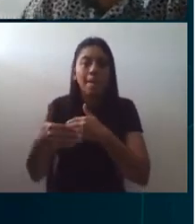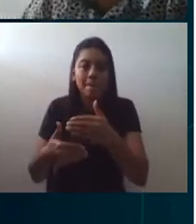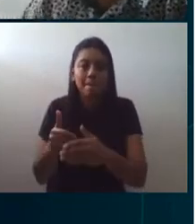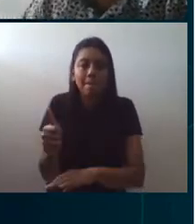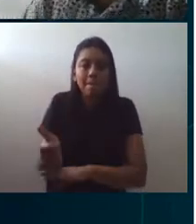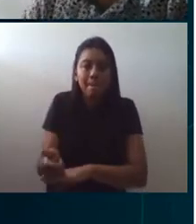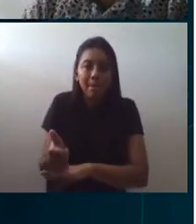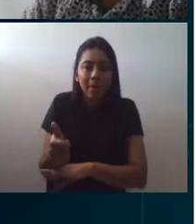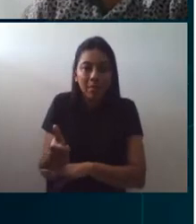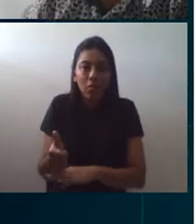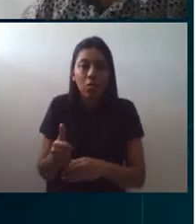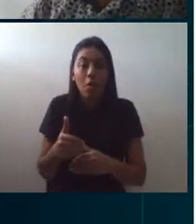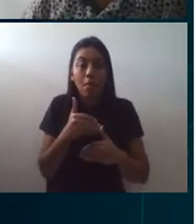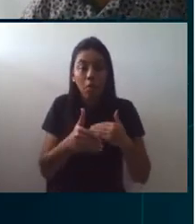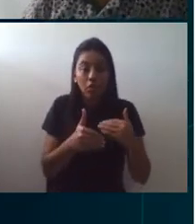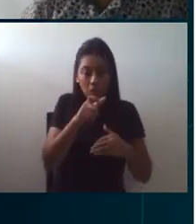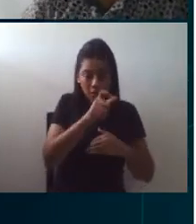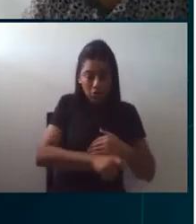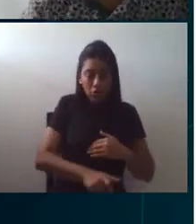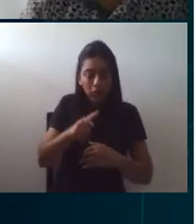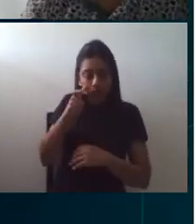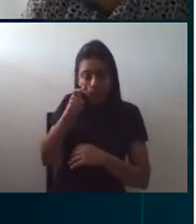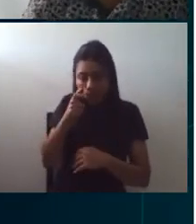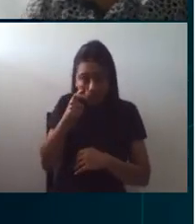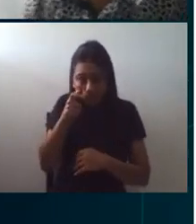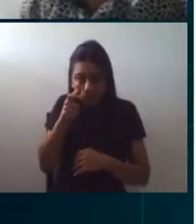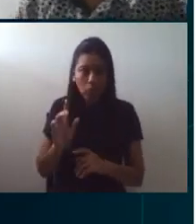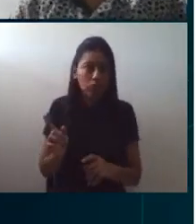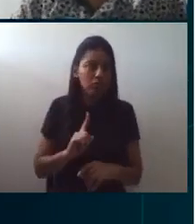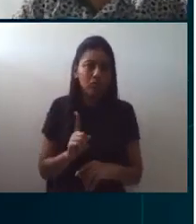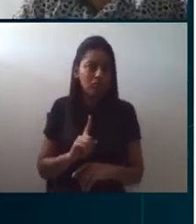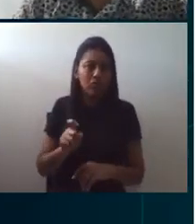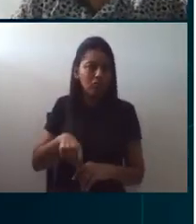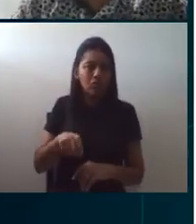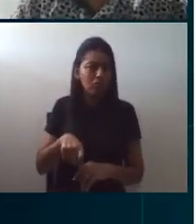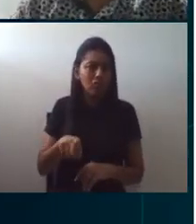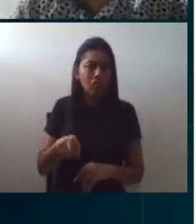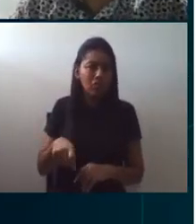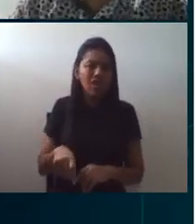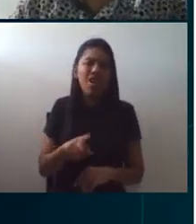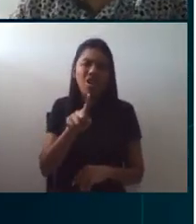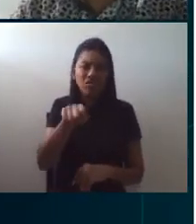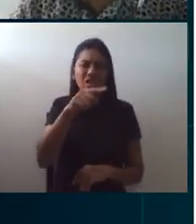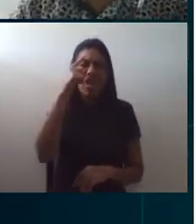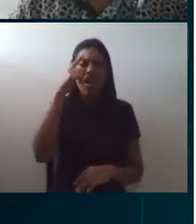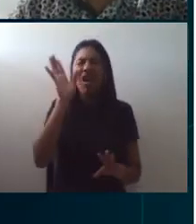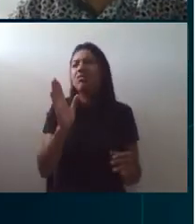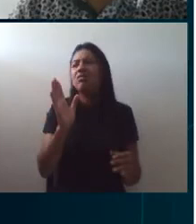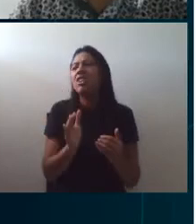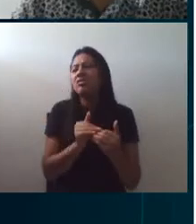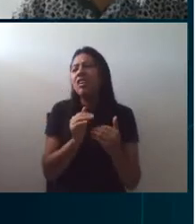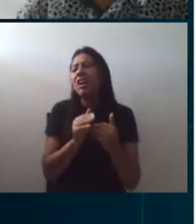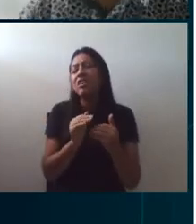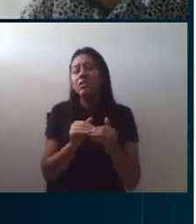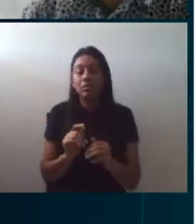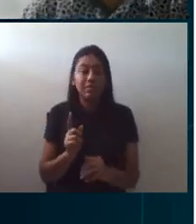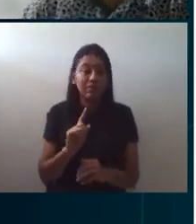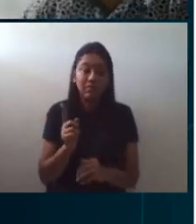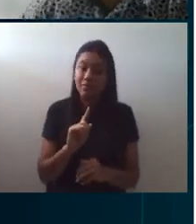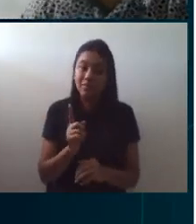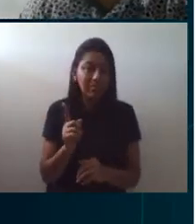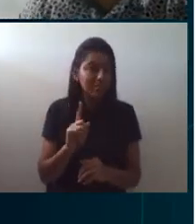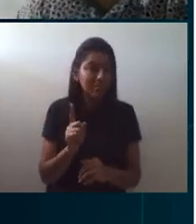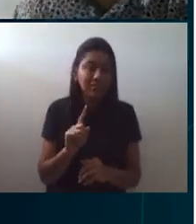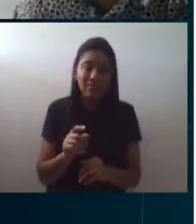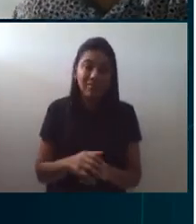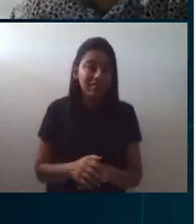ese proceso de asignársela. Ustedes dirán, de pronto eso es fácil. Por eso depende también de los tamaños de los proyectos. No todos los proyectos son tan sencillos como una asignación de